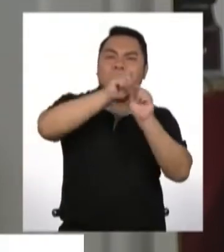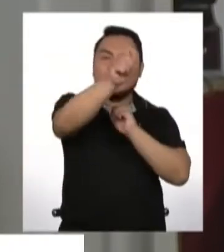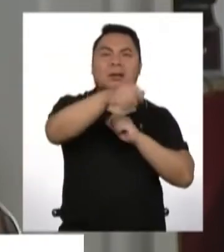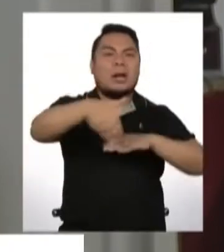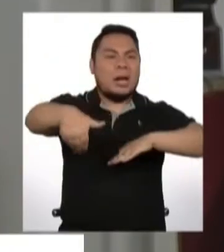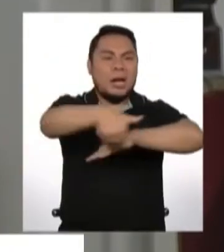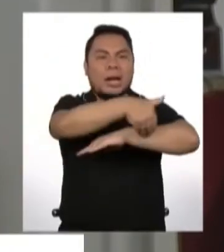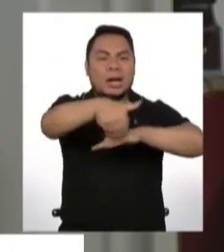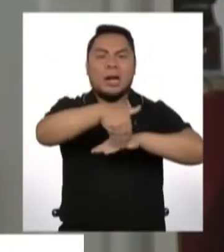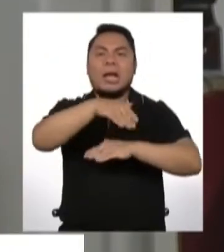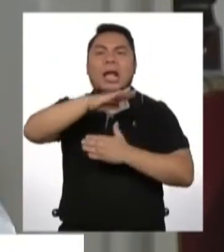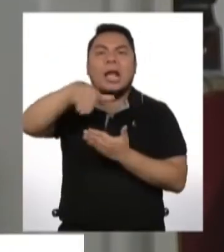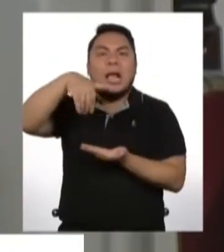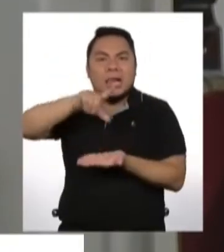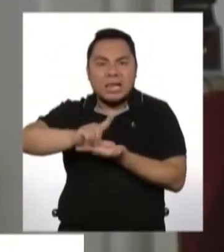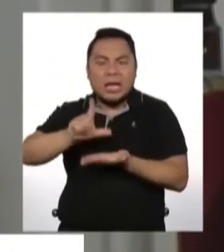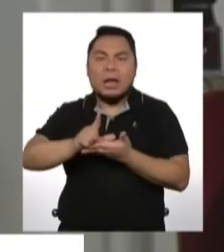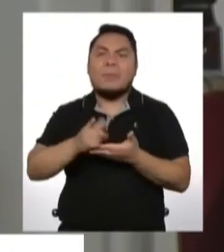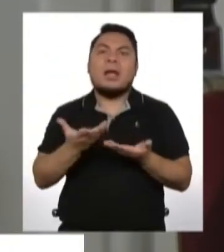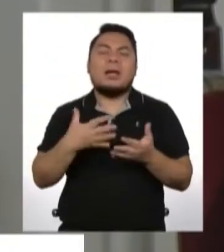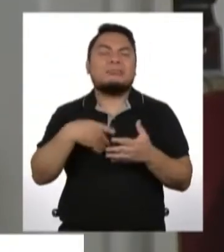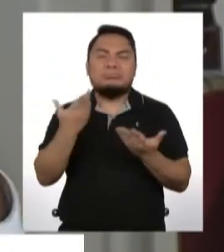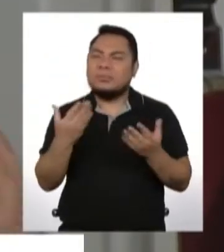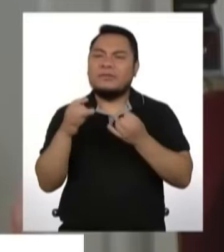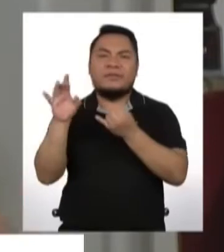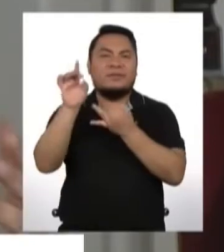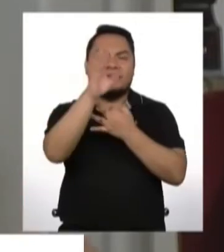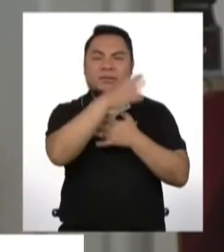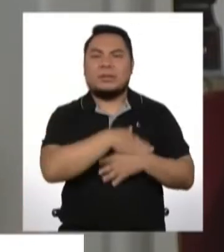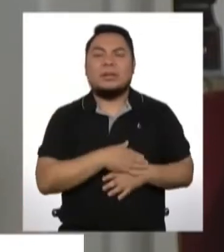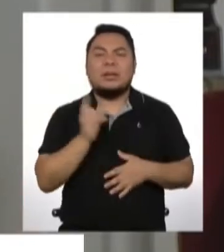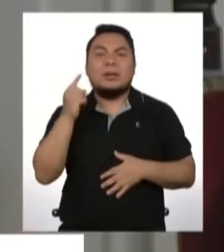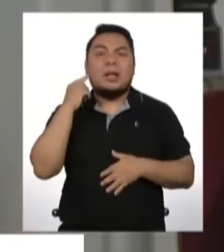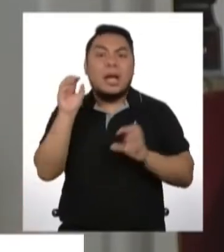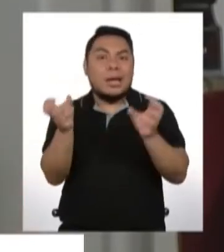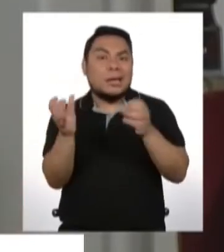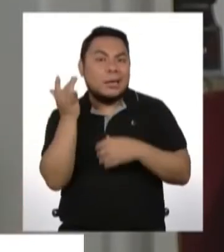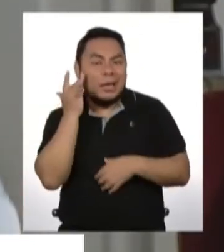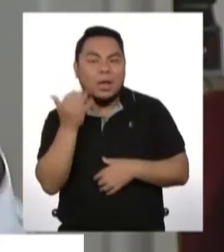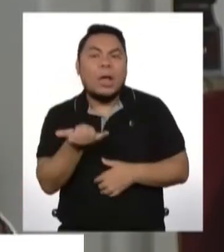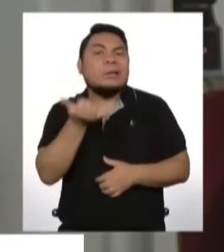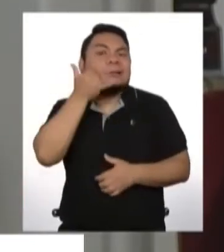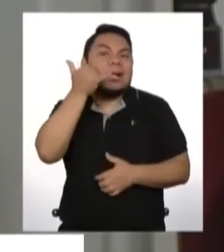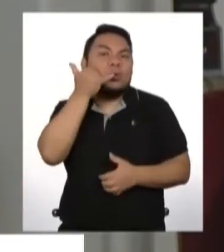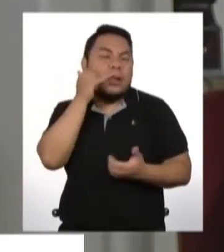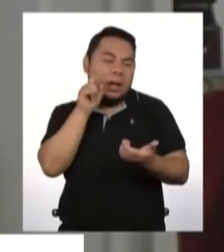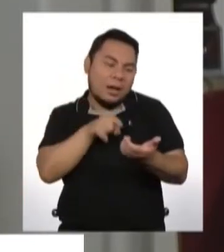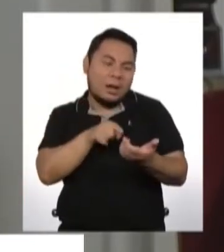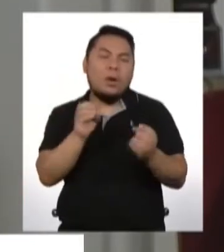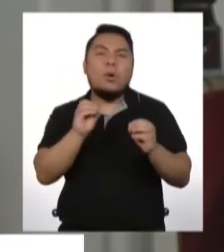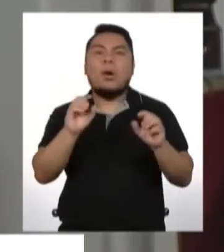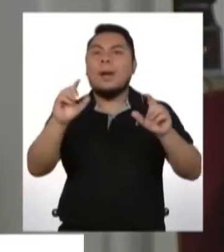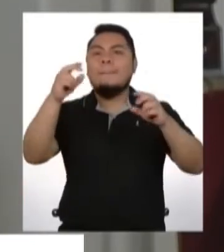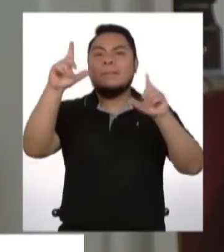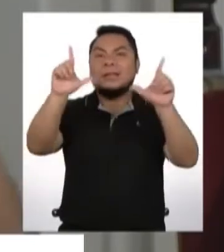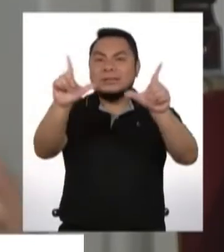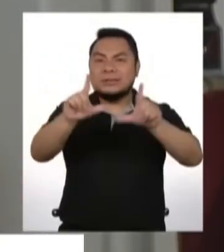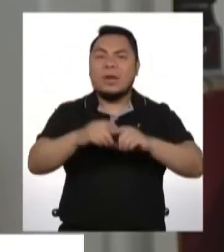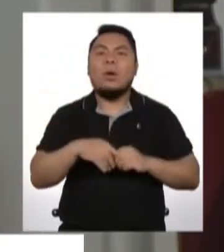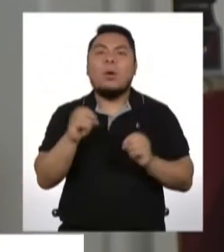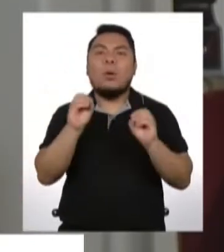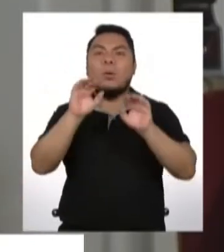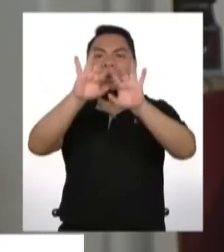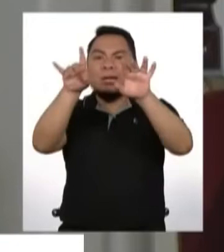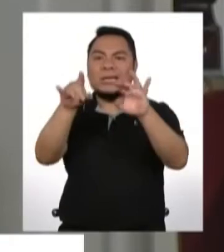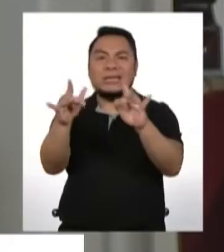urbanos, en casas, fuera de las casas, con una radio, con un celular, con el televisor, con la internet, todos